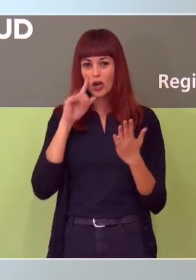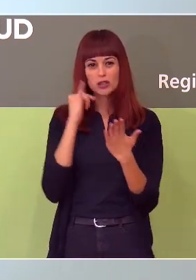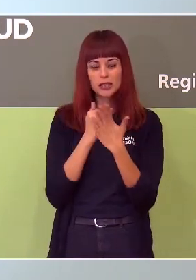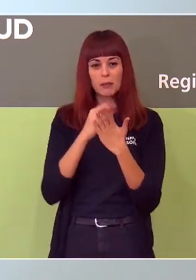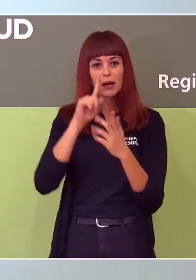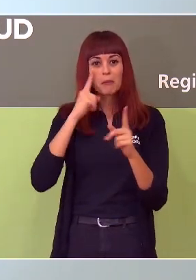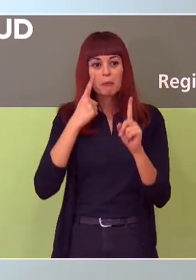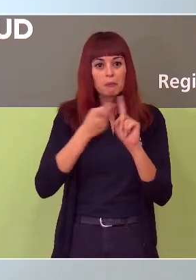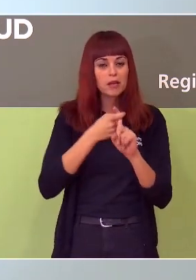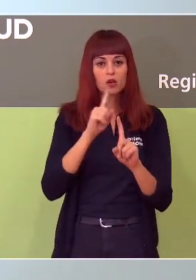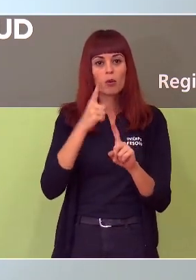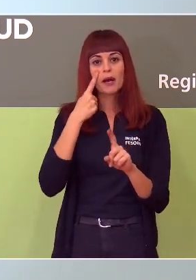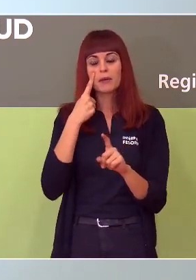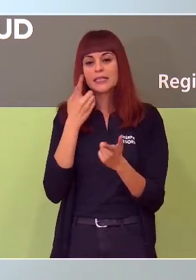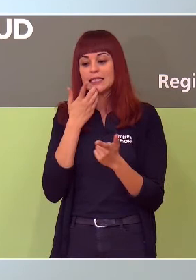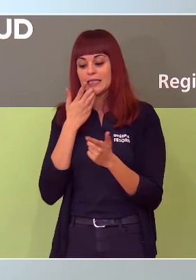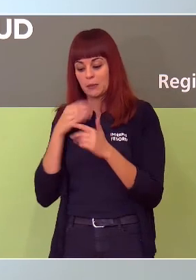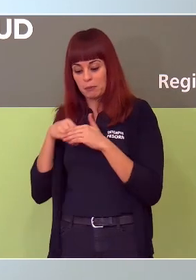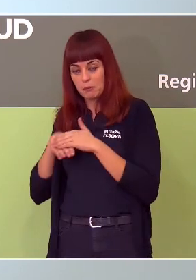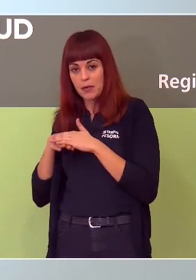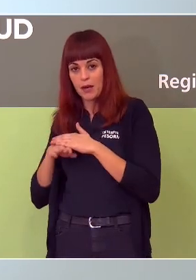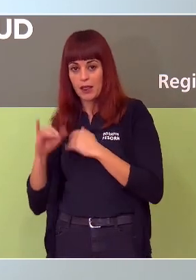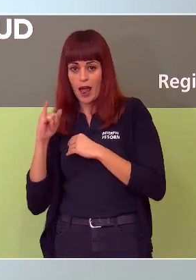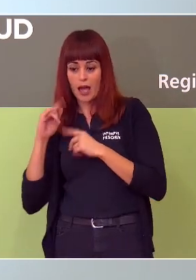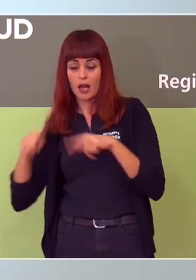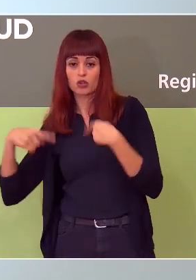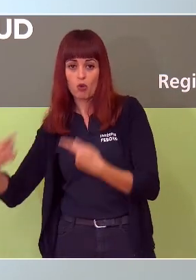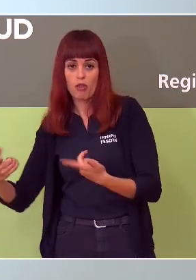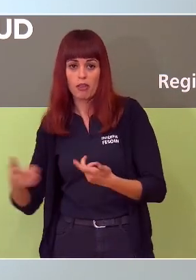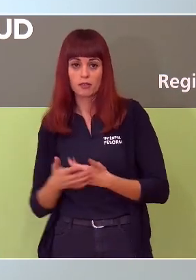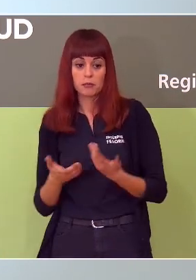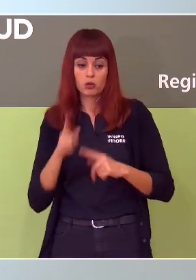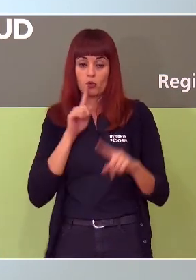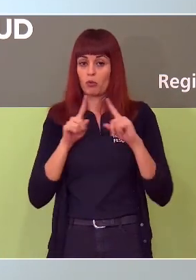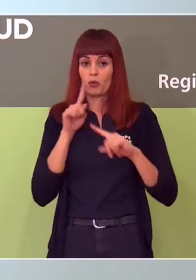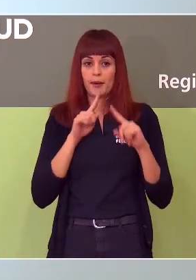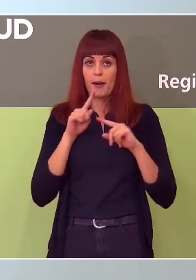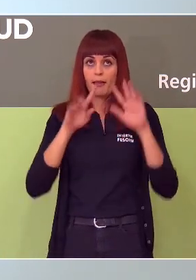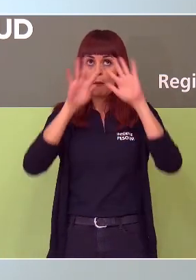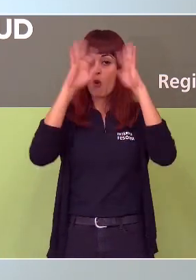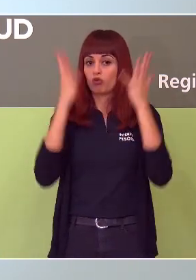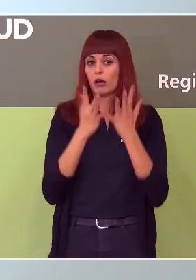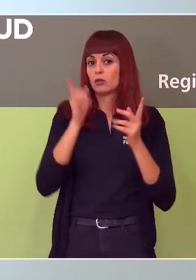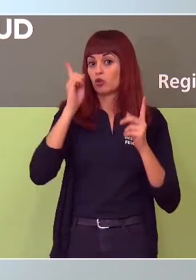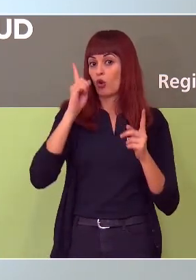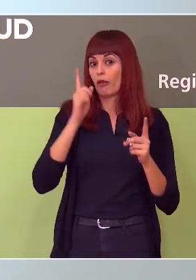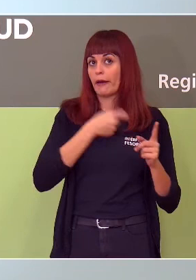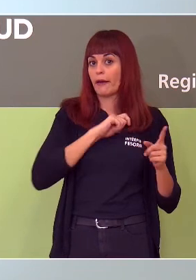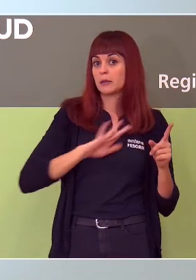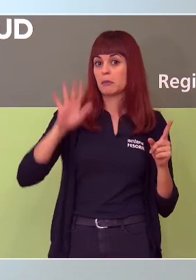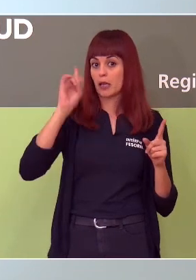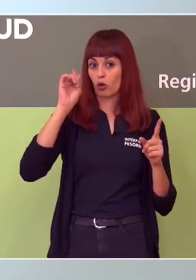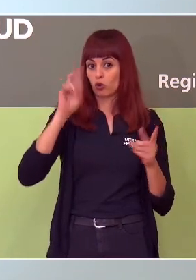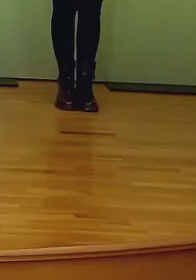test de seroprevalencia, que es lo que tenemos. Esa es la situación, pero bueno, que es un problema mundial, no exclusivamente nacional, ni siquiera regional,